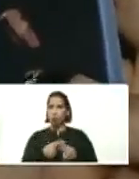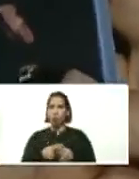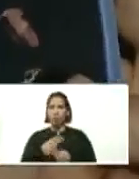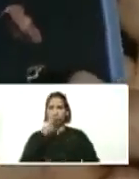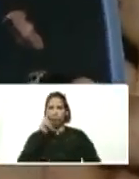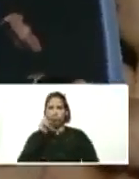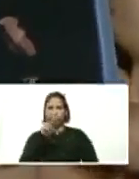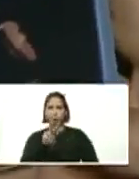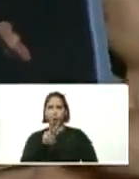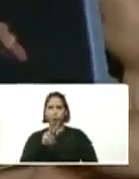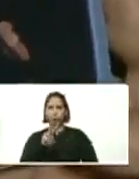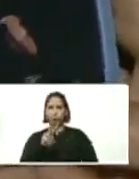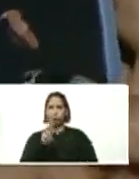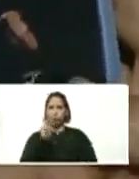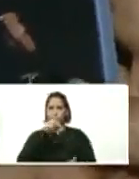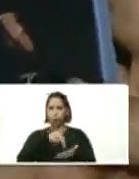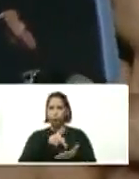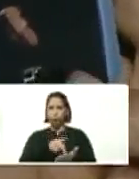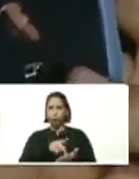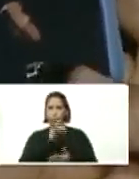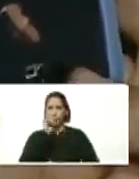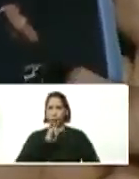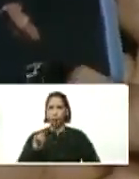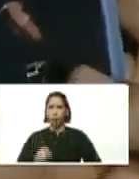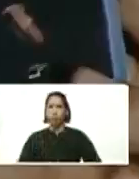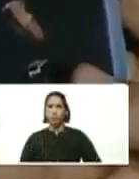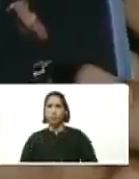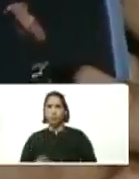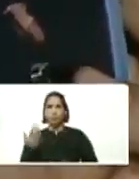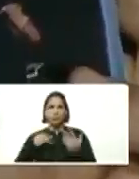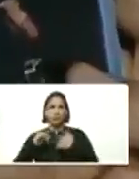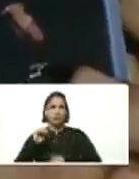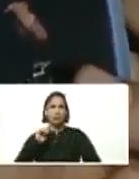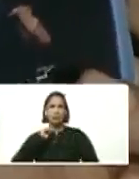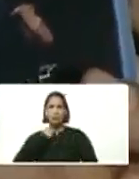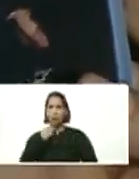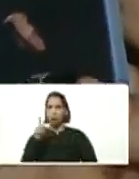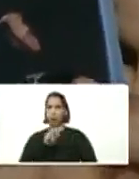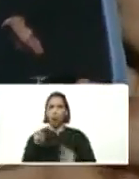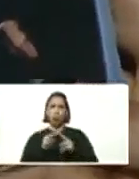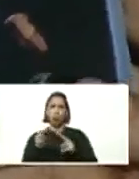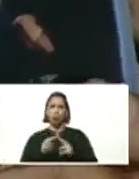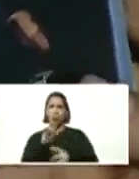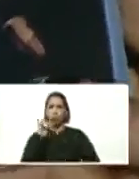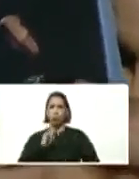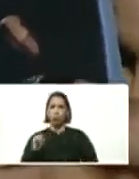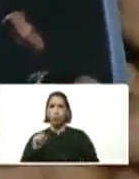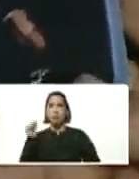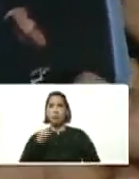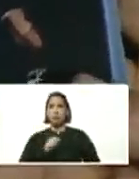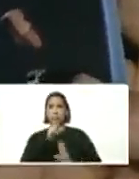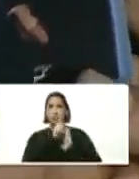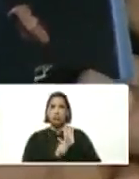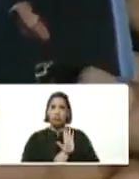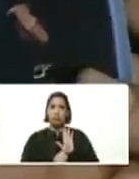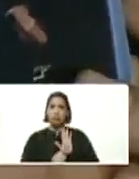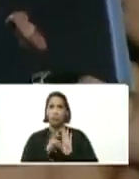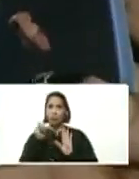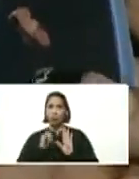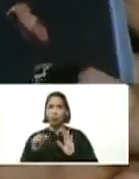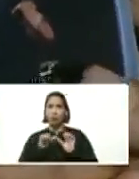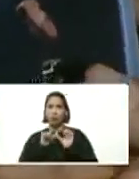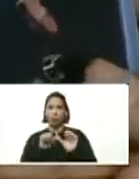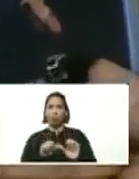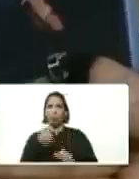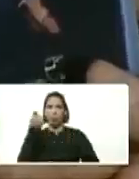Zulia. Bueno, había ido, perdón. En aquella época no conocía el Zulia, pero encabezaba las listas en el Zulia y quedó diputado.